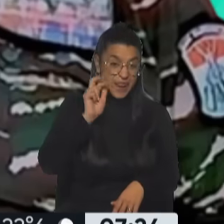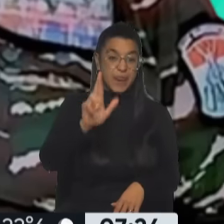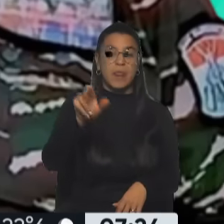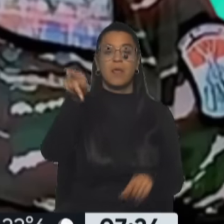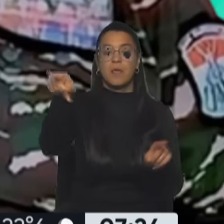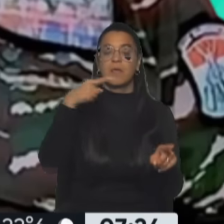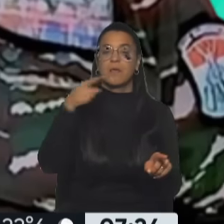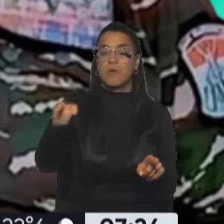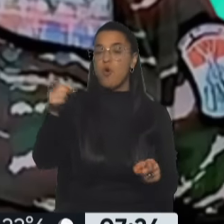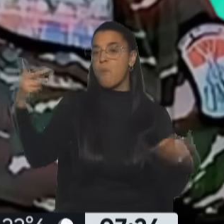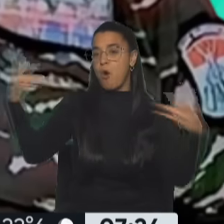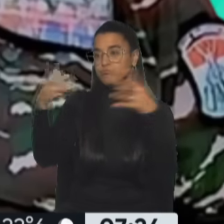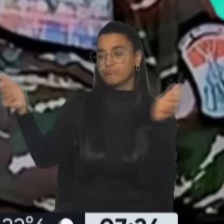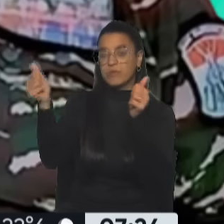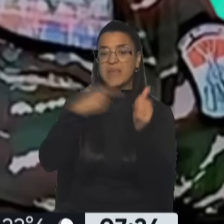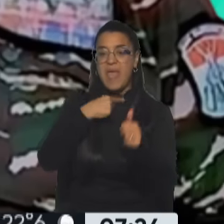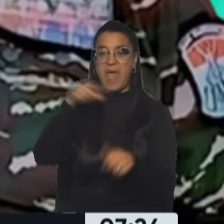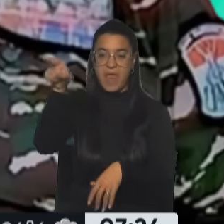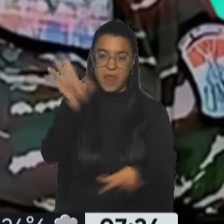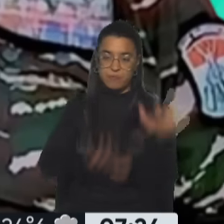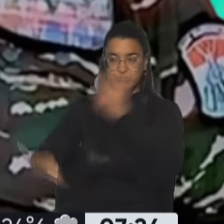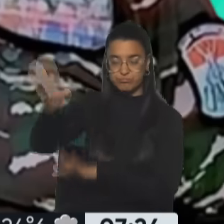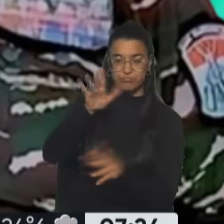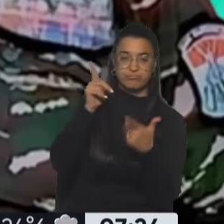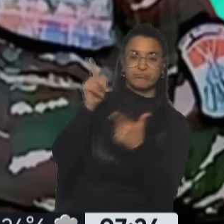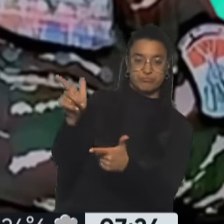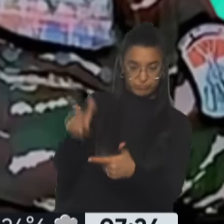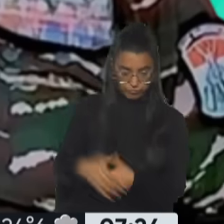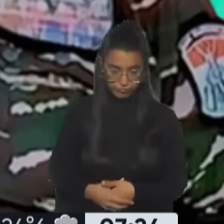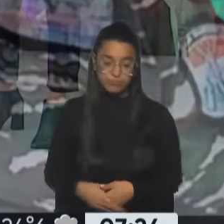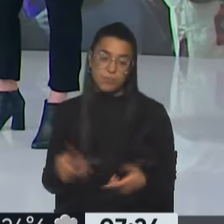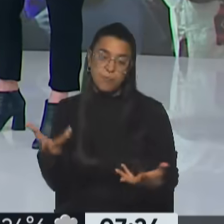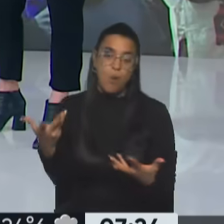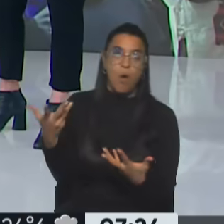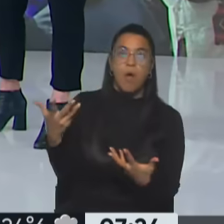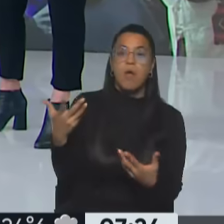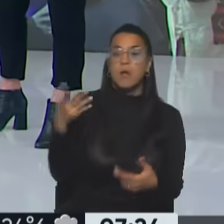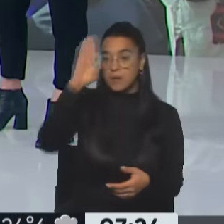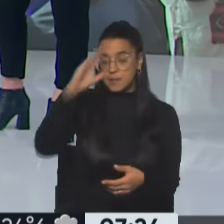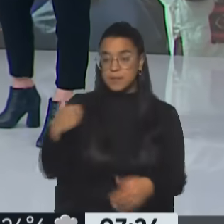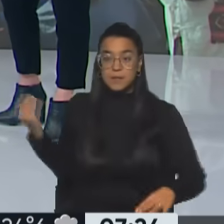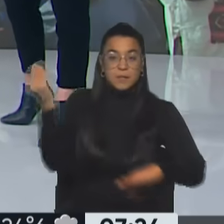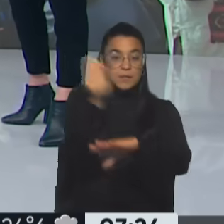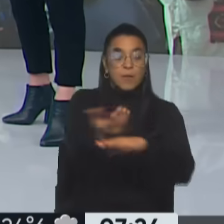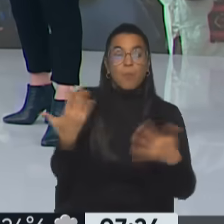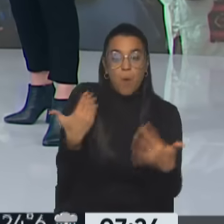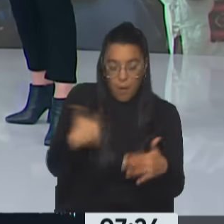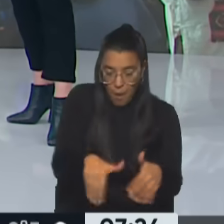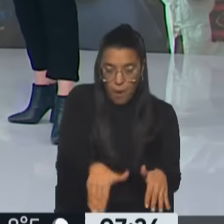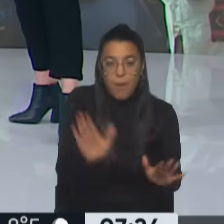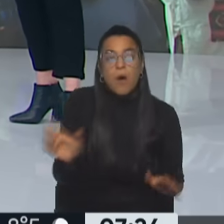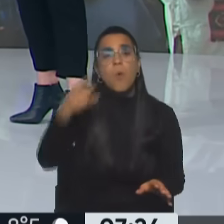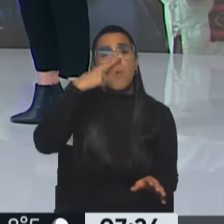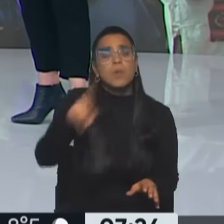como co-beligerante. O sea, están preparados para resistir una intervención militar que puede ser inminente. Y por